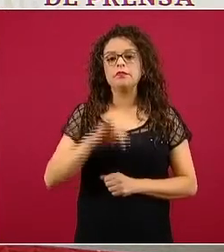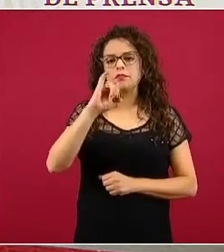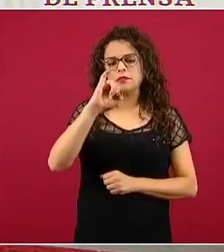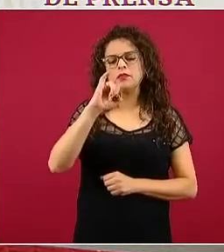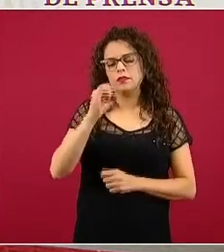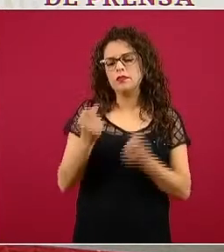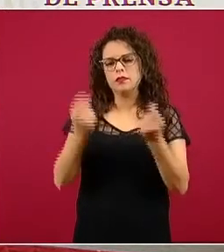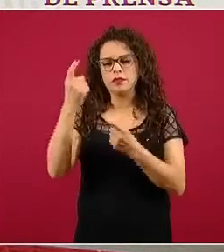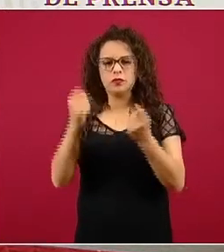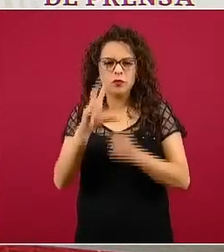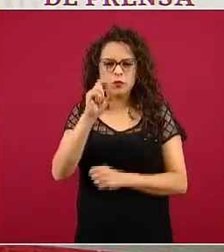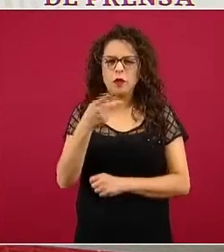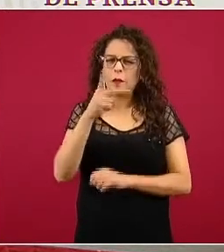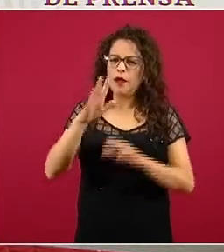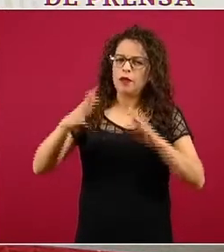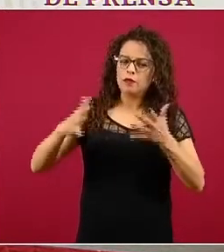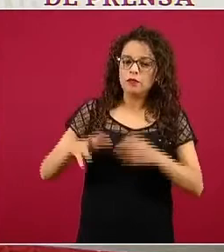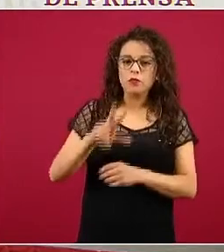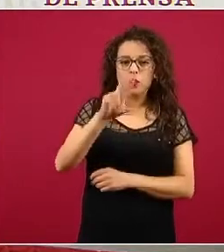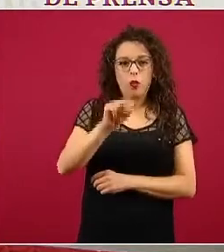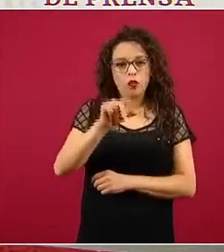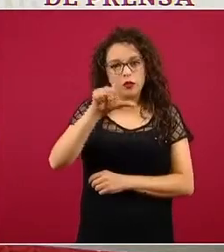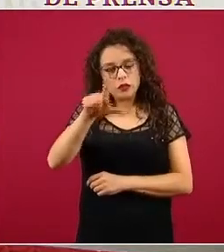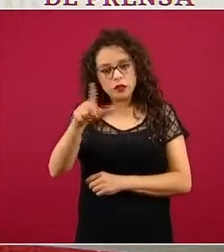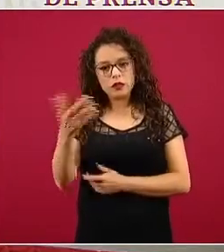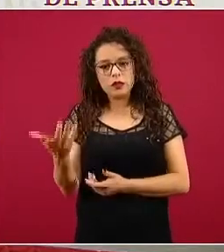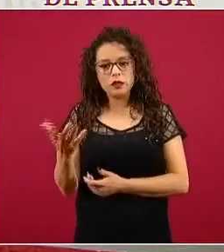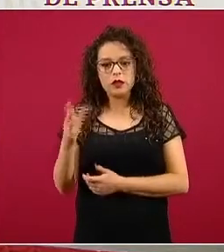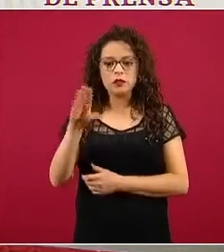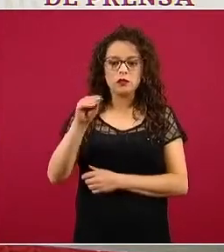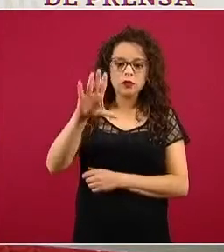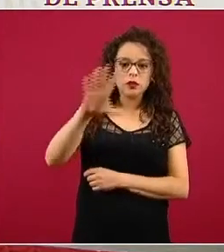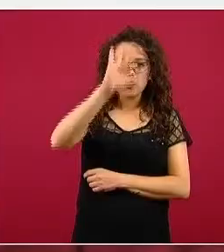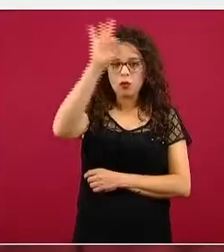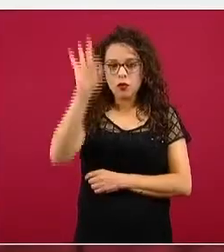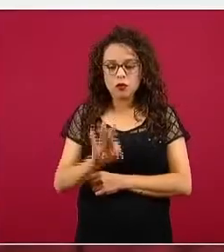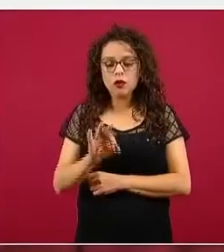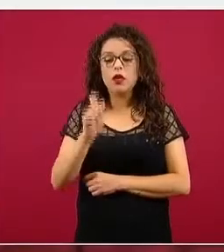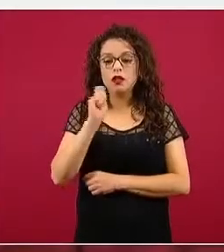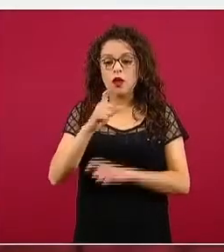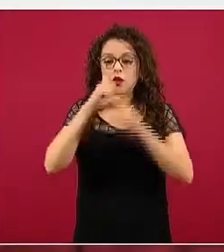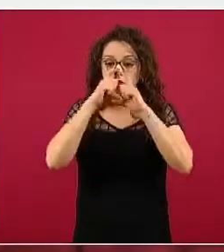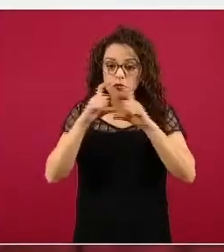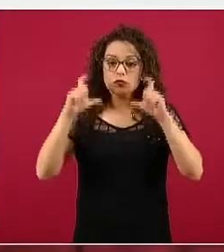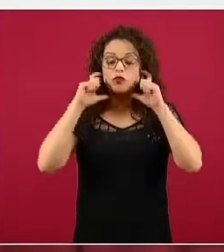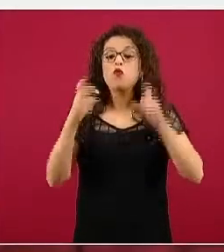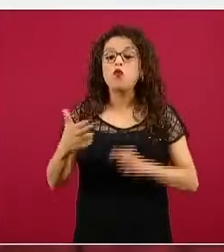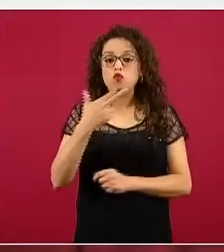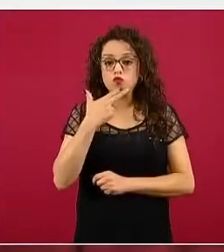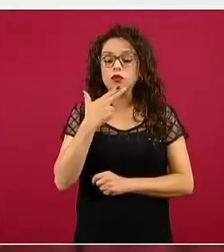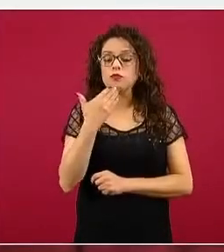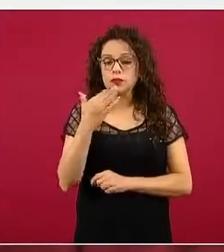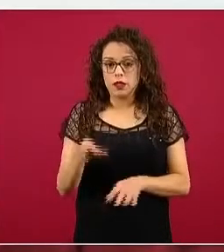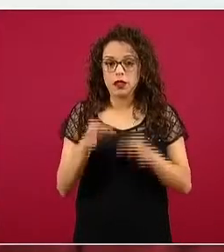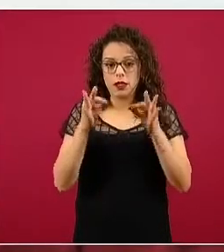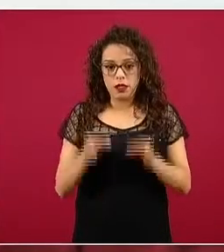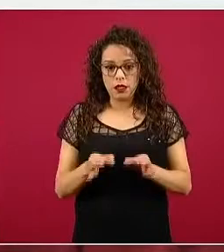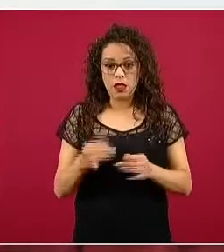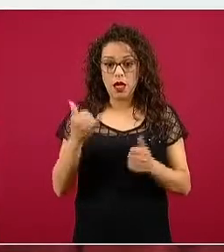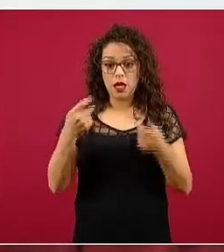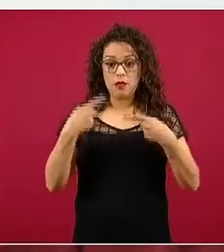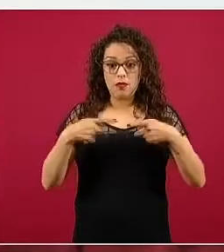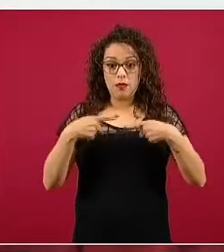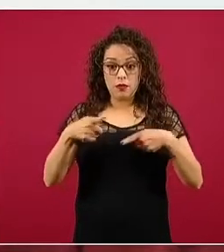nuestros transportes están entre 87, 90 y 95% el uso de cubrebocas, y los operadores